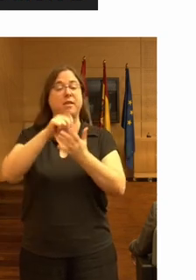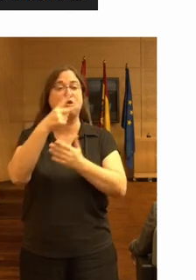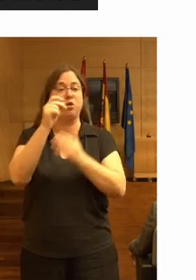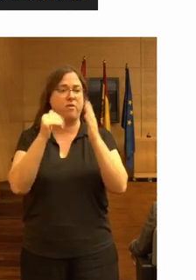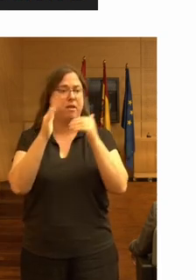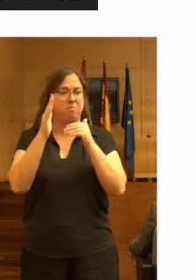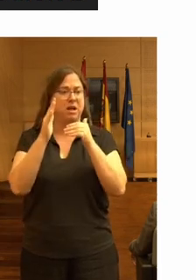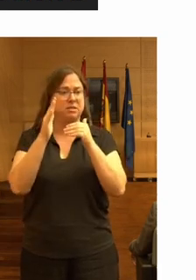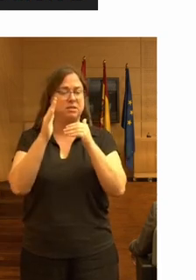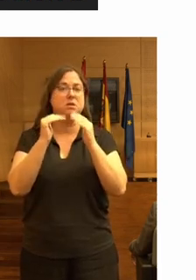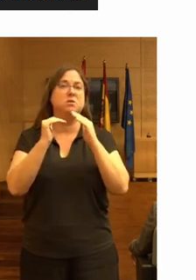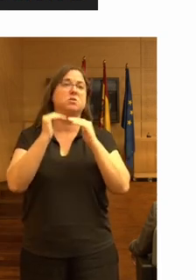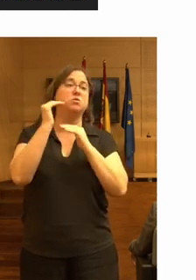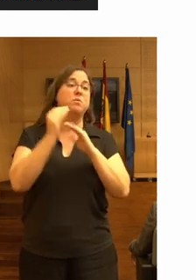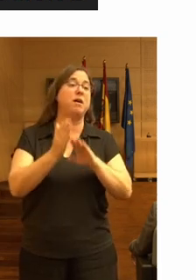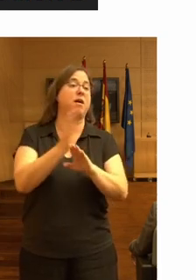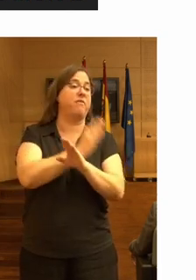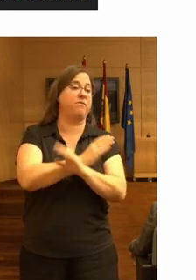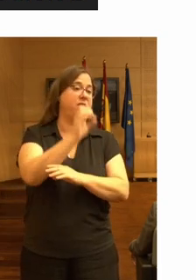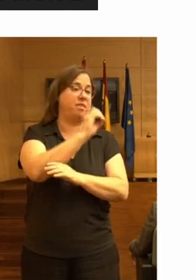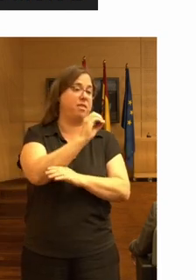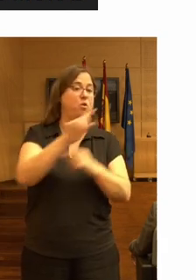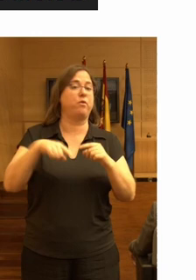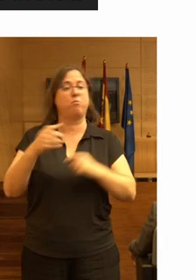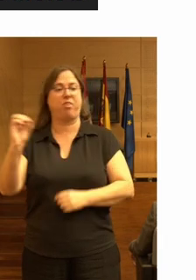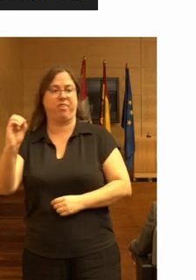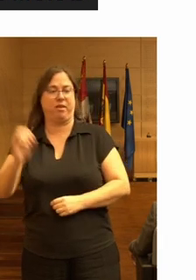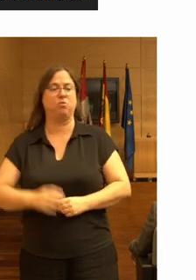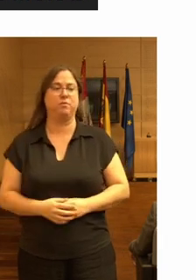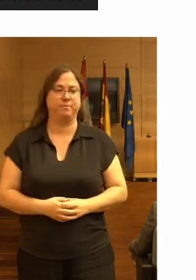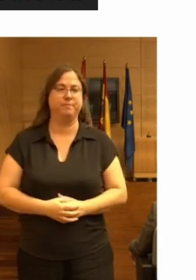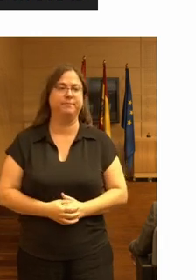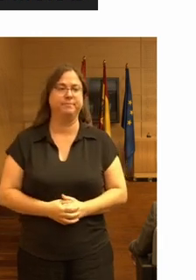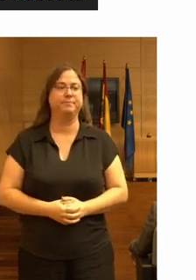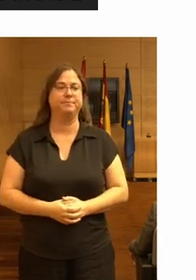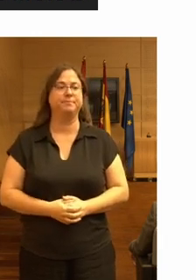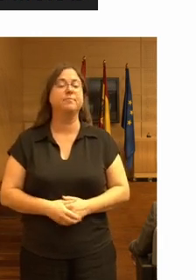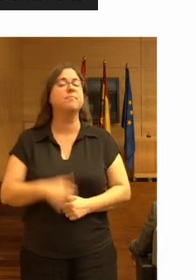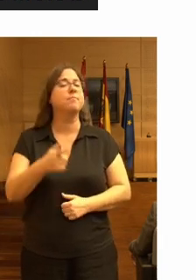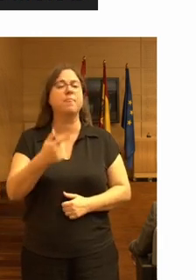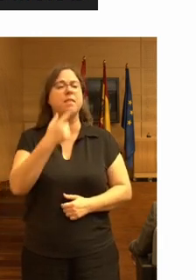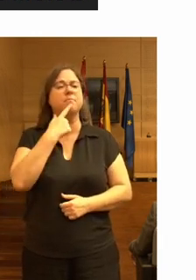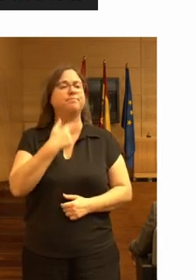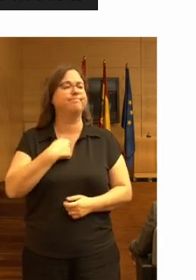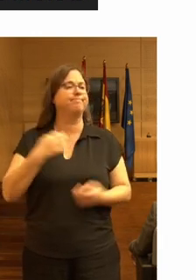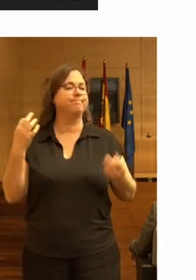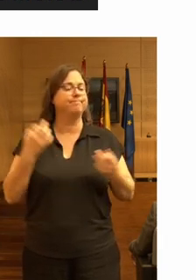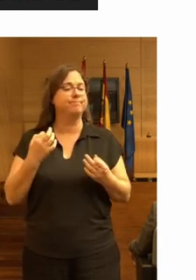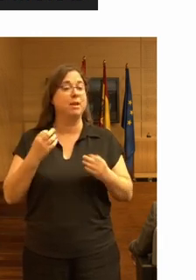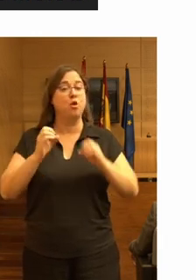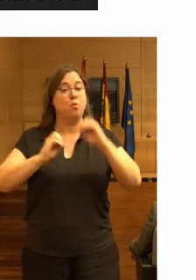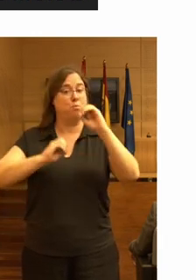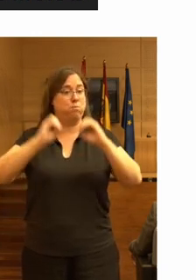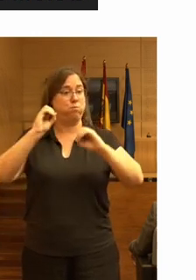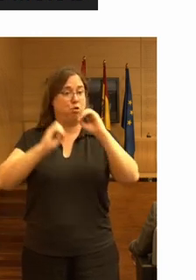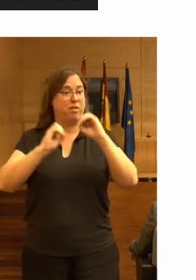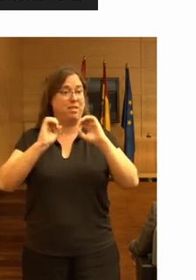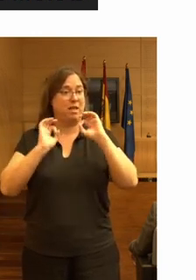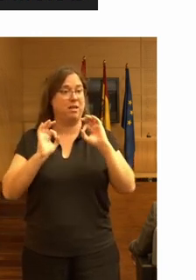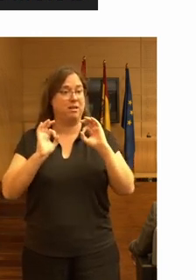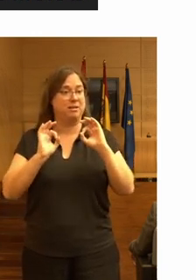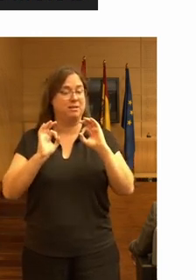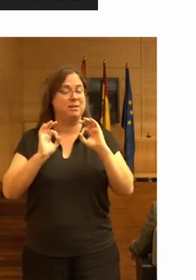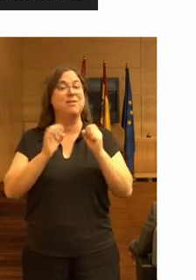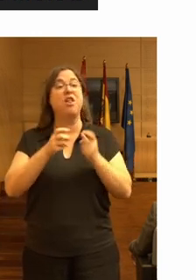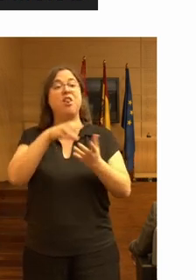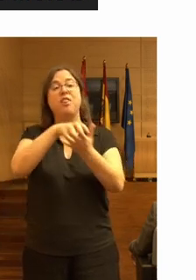200 camas previo 0, post 0. Esto lo que nos indica es en porcentajes es